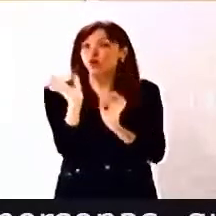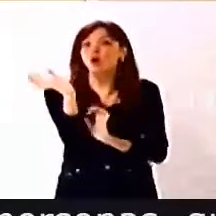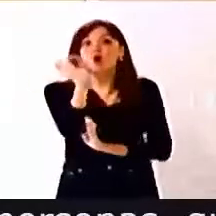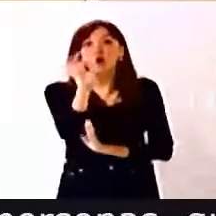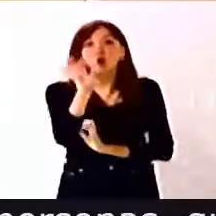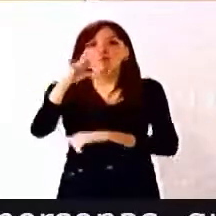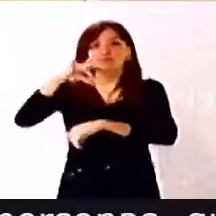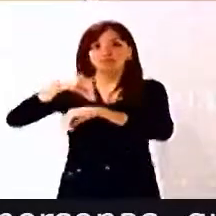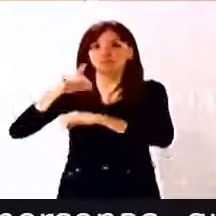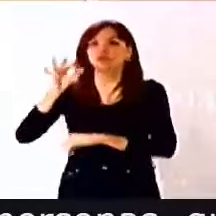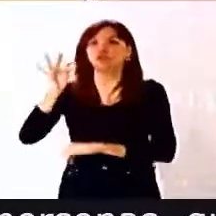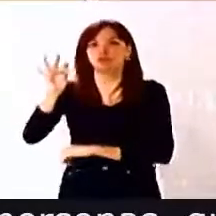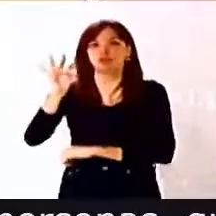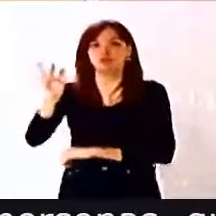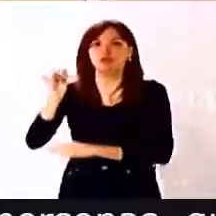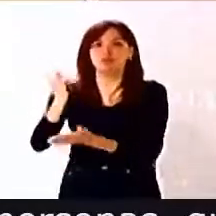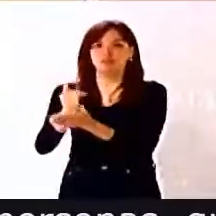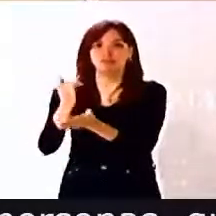PCR,